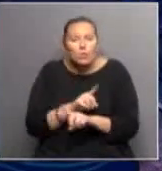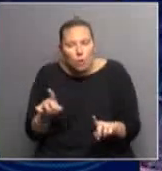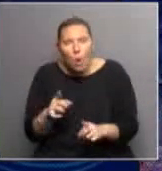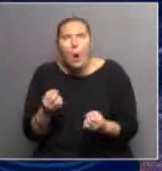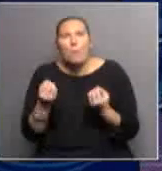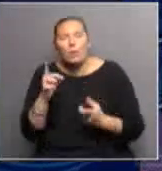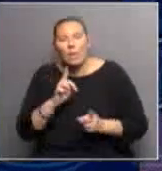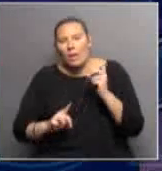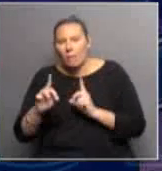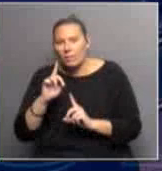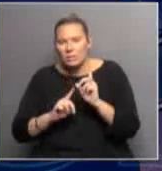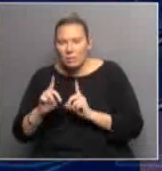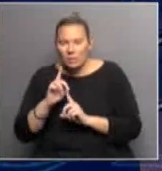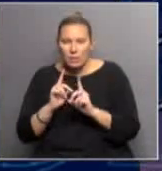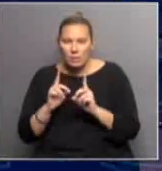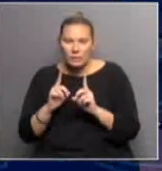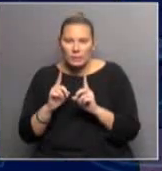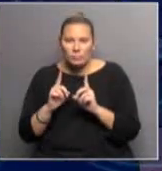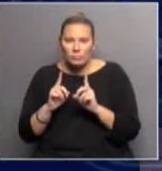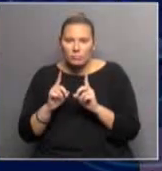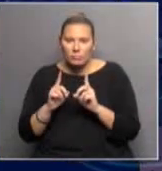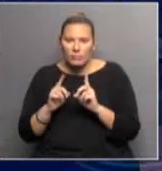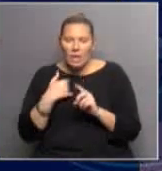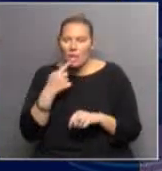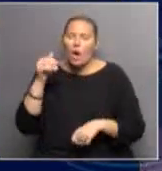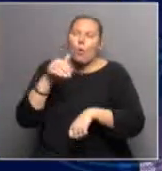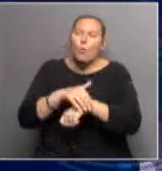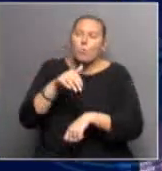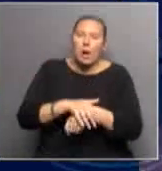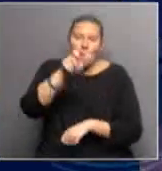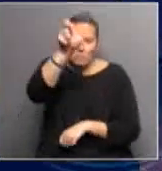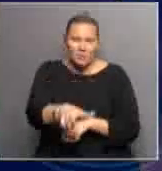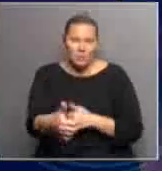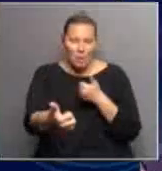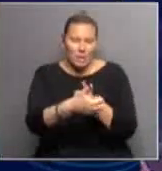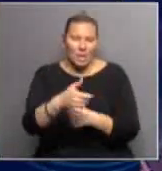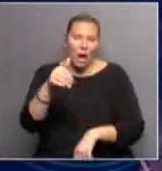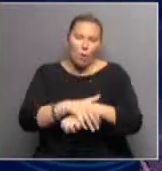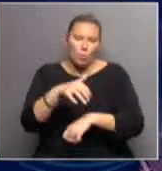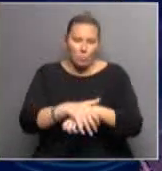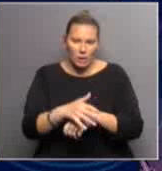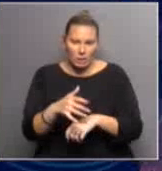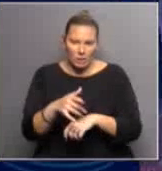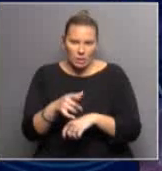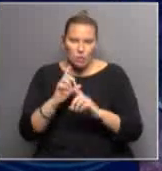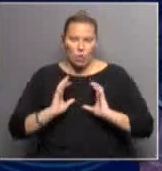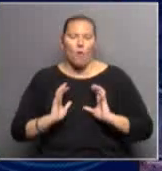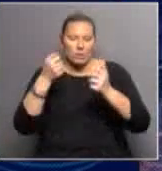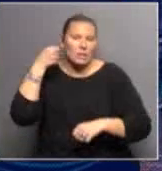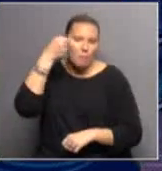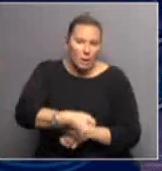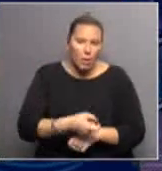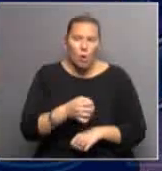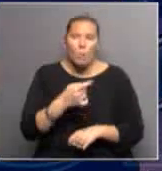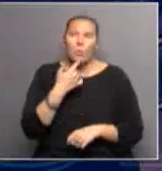ocasiones... en varias ocasiones culpabilizan y responsabilizan a sus parejas de haber ejercido violencia, porque ellos